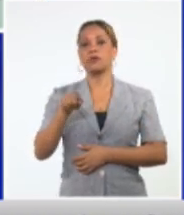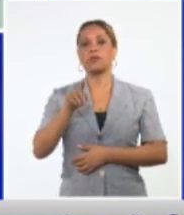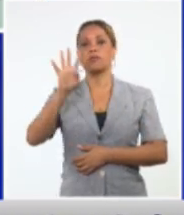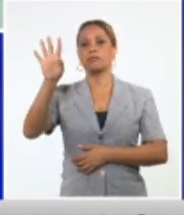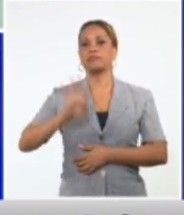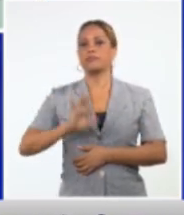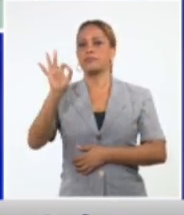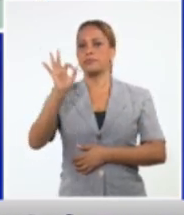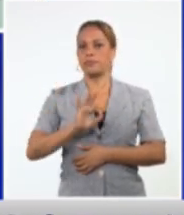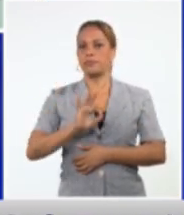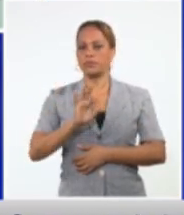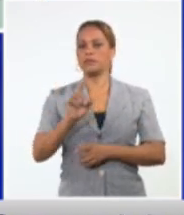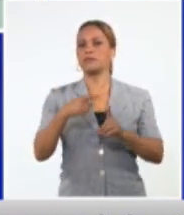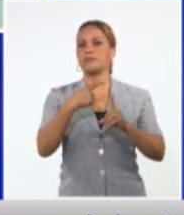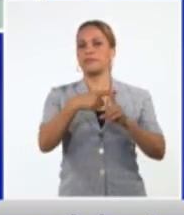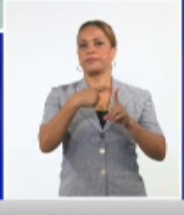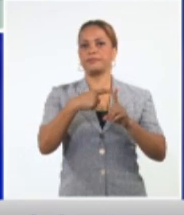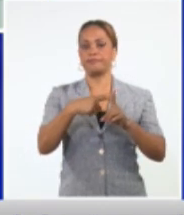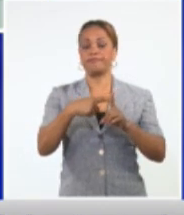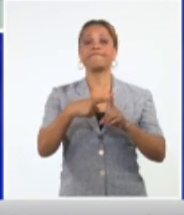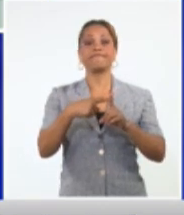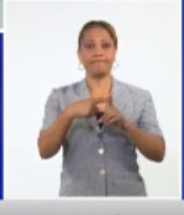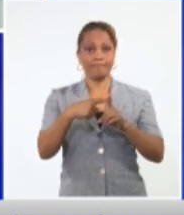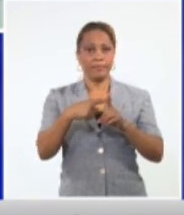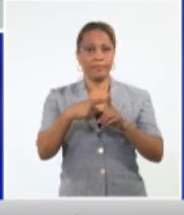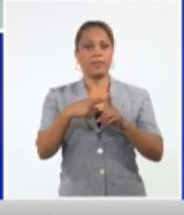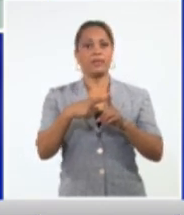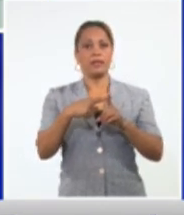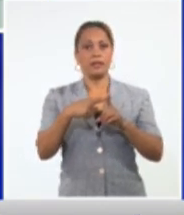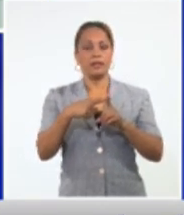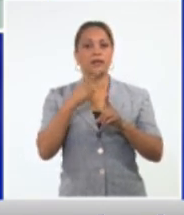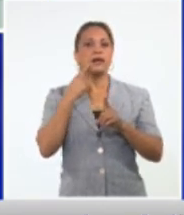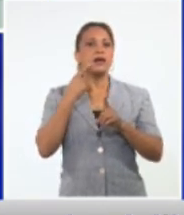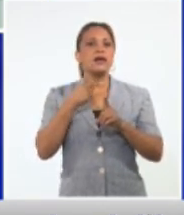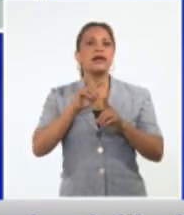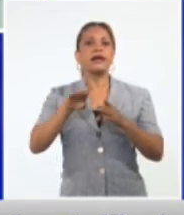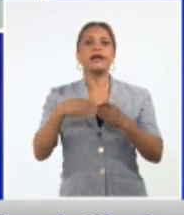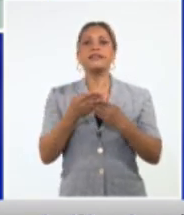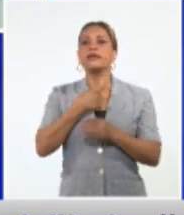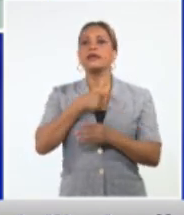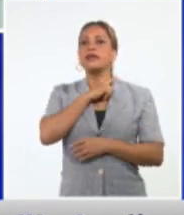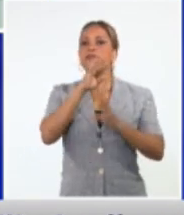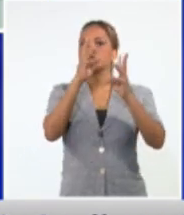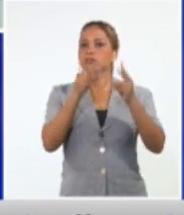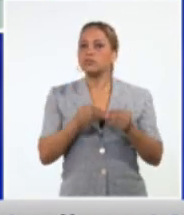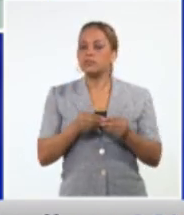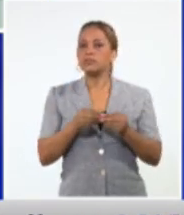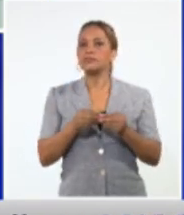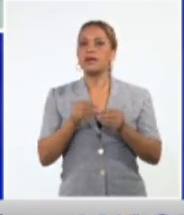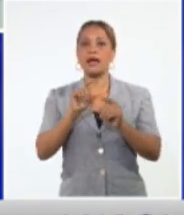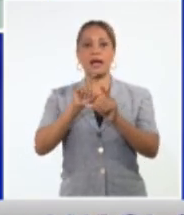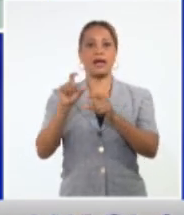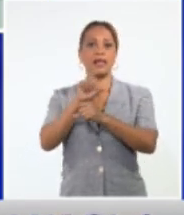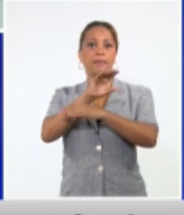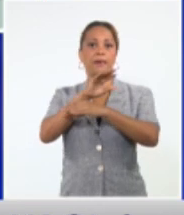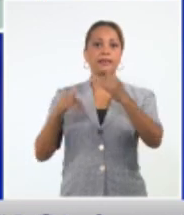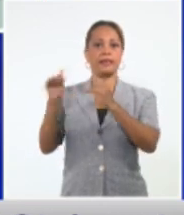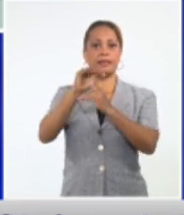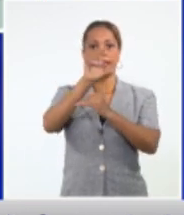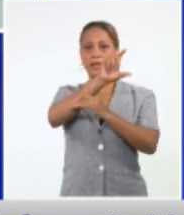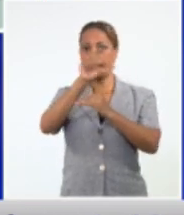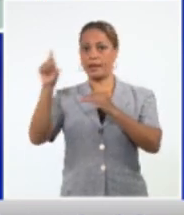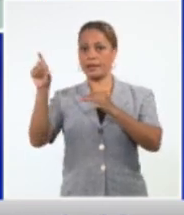37,4% de los casos diagnósticos. Y vamos a entrar en un día, el de ayer. Los acumulados están arriba. Se sabe que Estados Unidos,